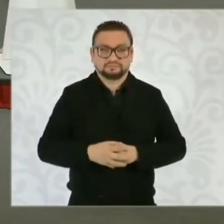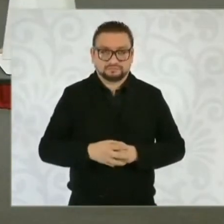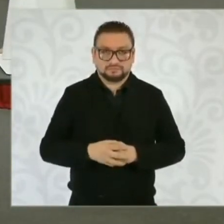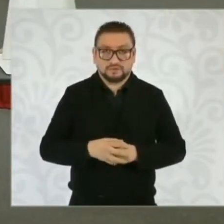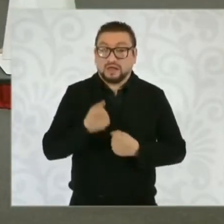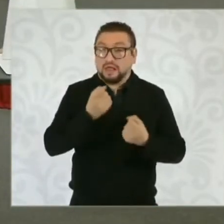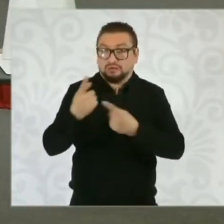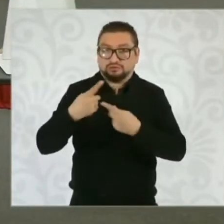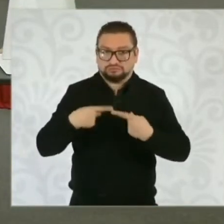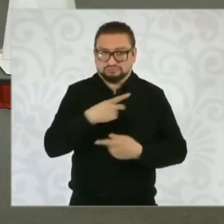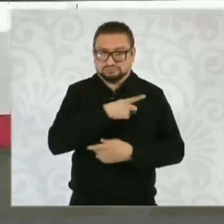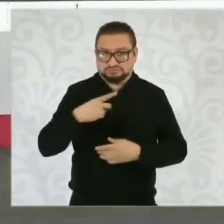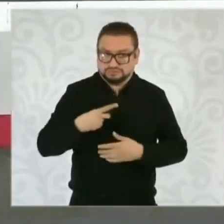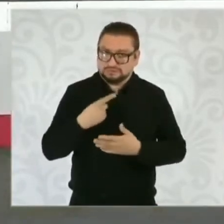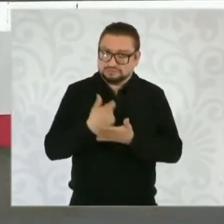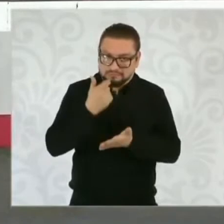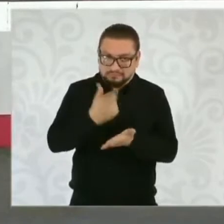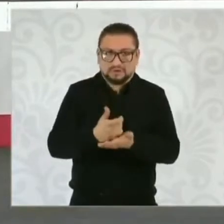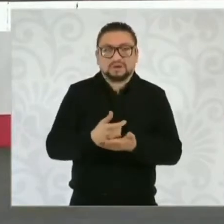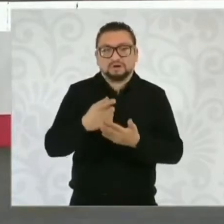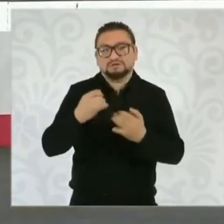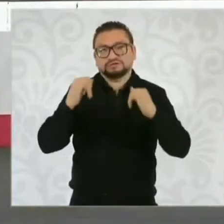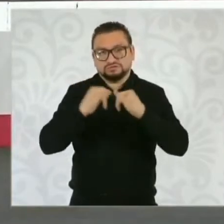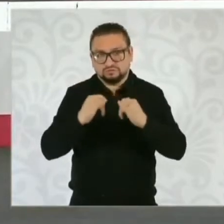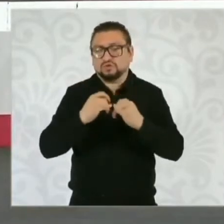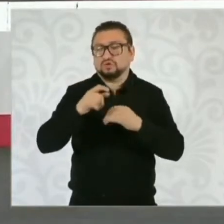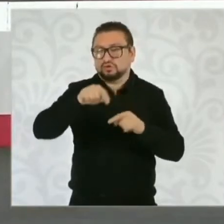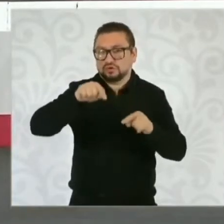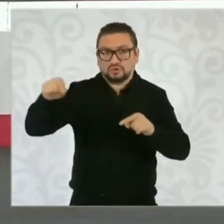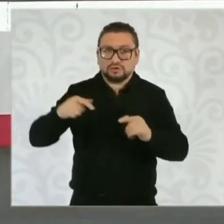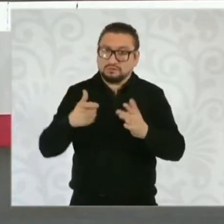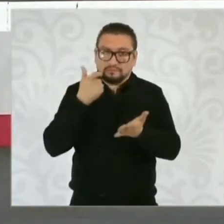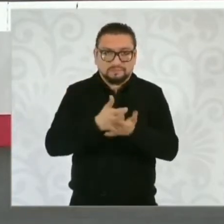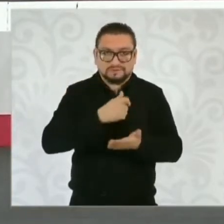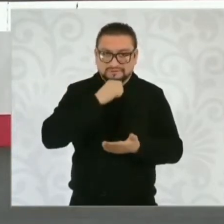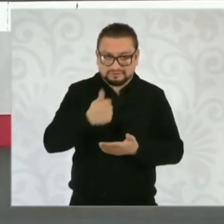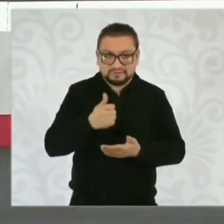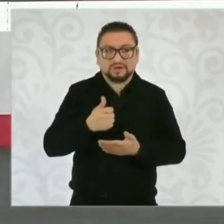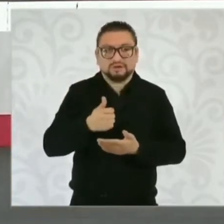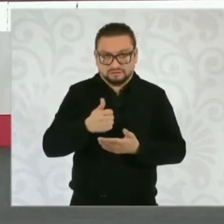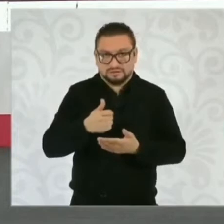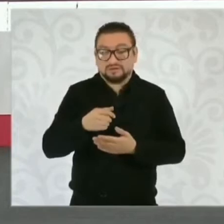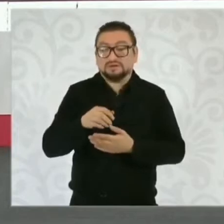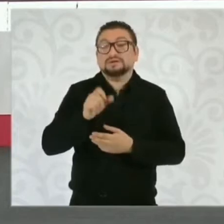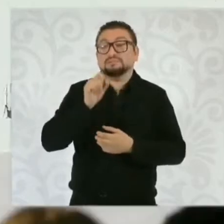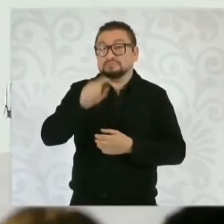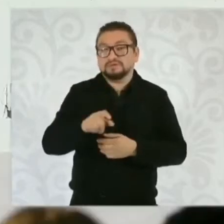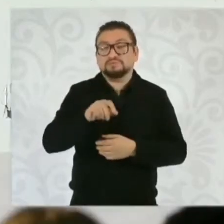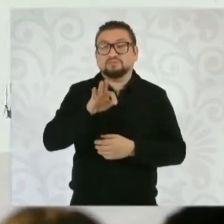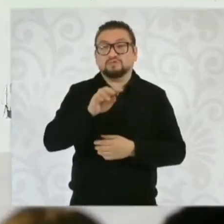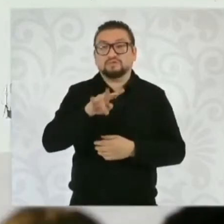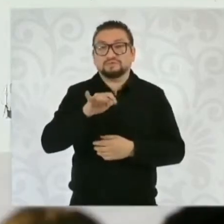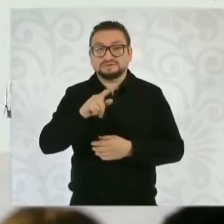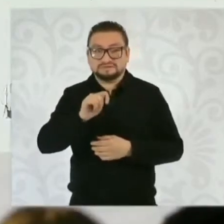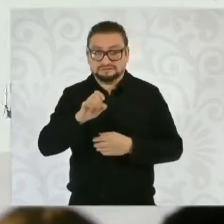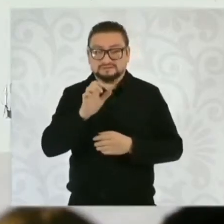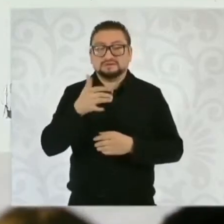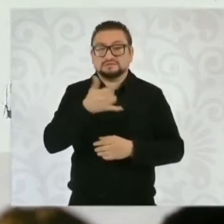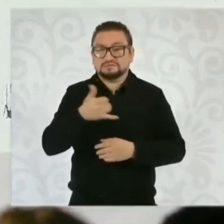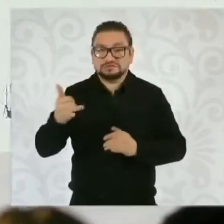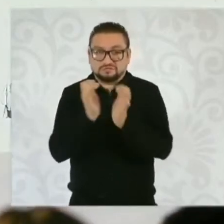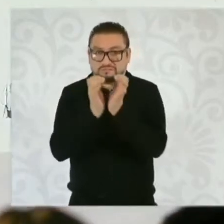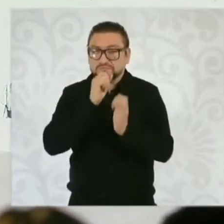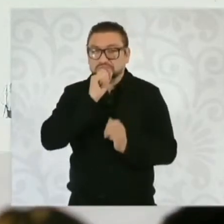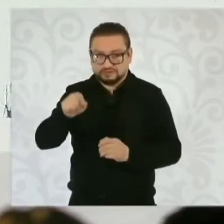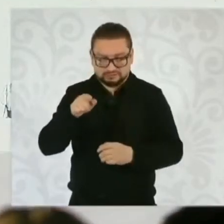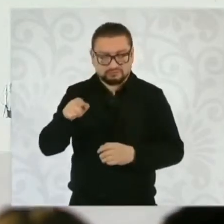recuperar adeudos que diversas entidades y dependencias tienen con el ISSSTE y con el FOBISSSTE. Ya estamos en